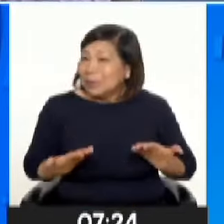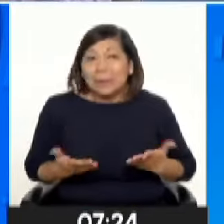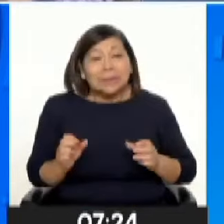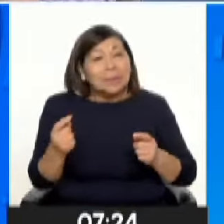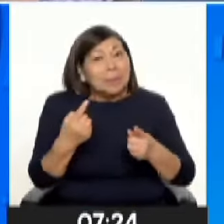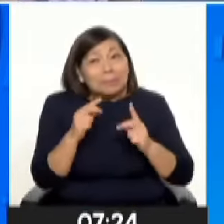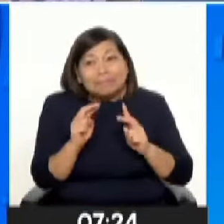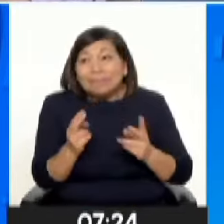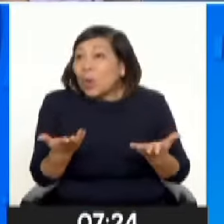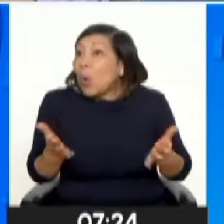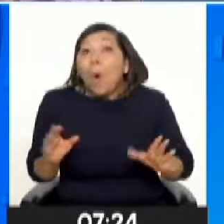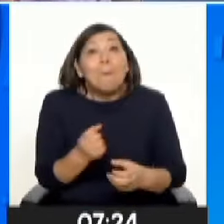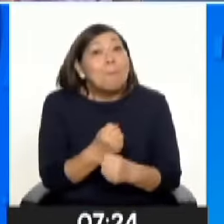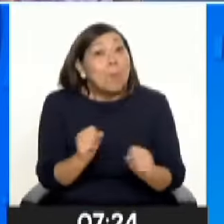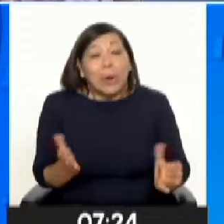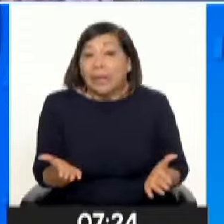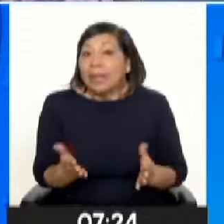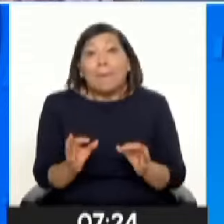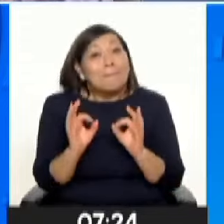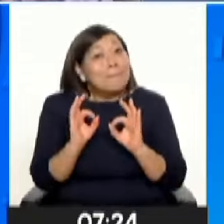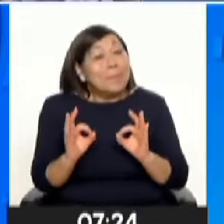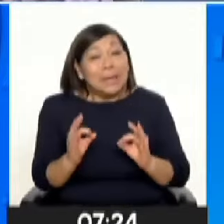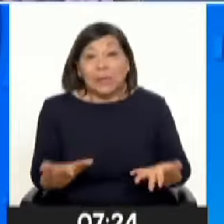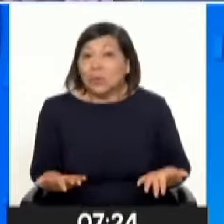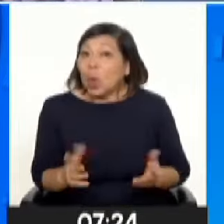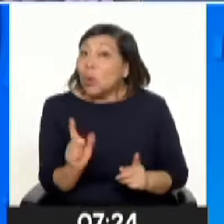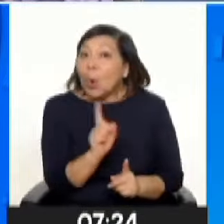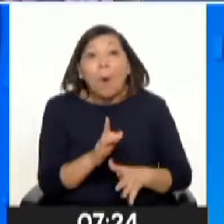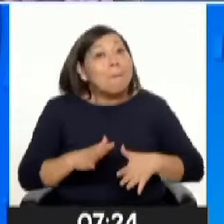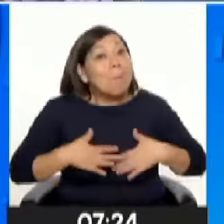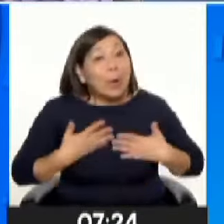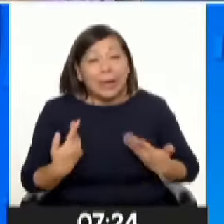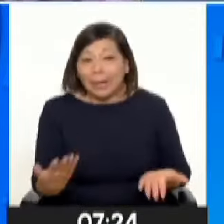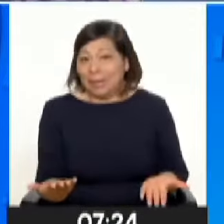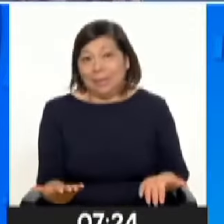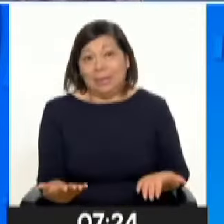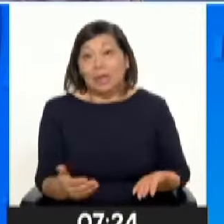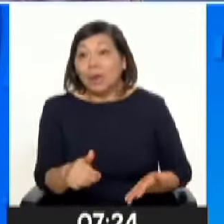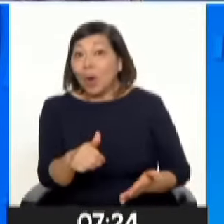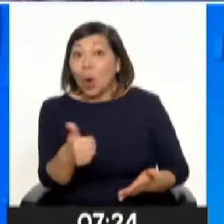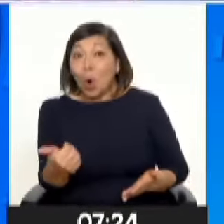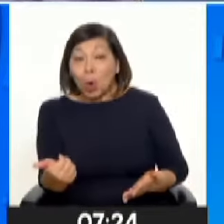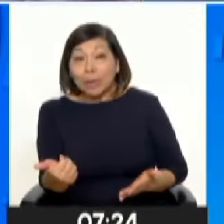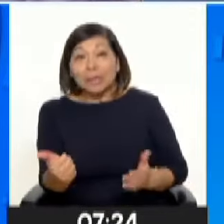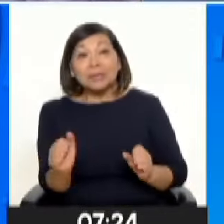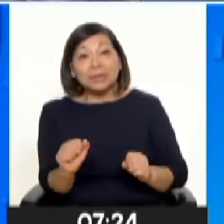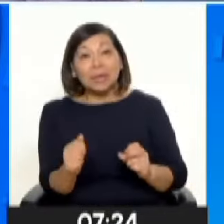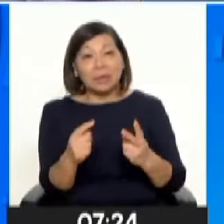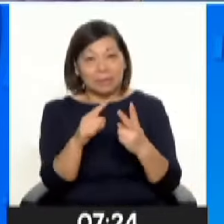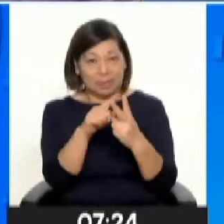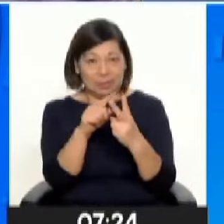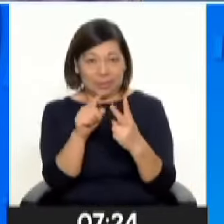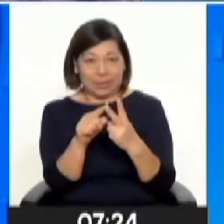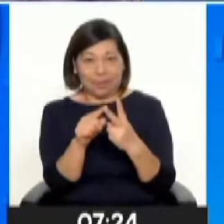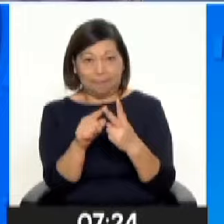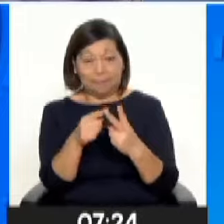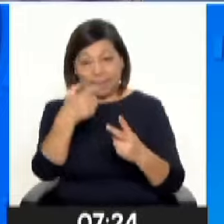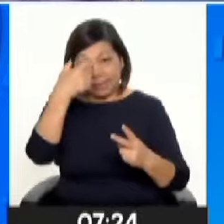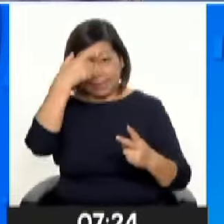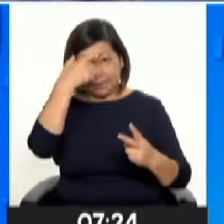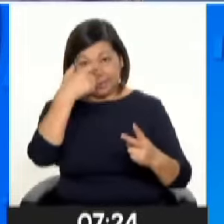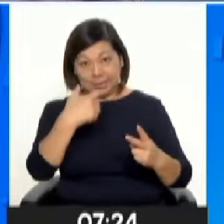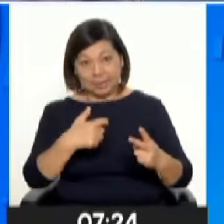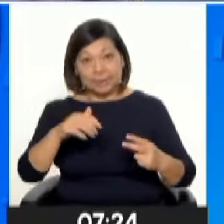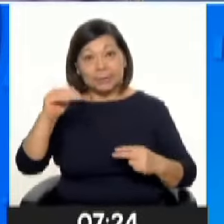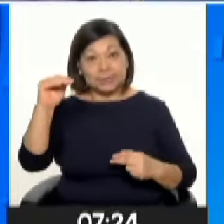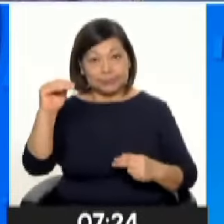que viene. O sea, es un riesgo biológico. Pero nadie se pone a discutir de la otra parte. Nosotros tenemos dos componentes. Uno, el físico, que